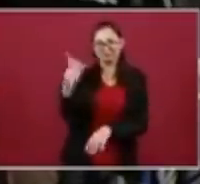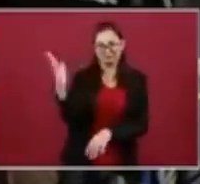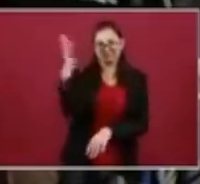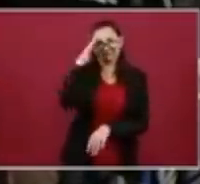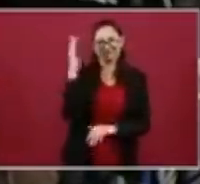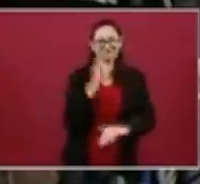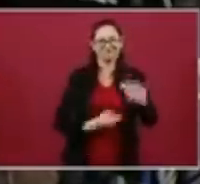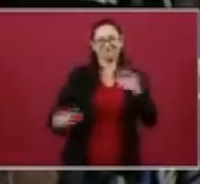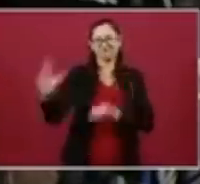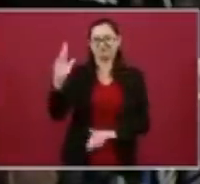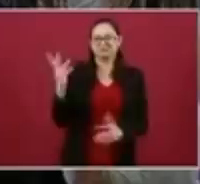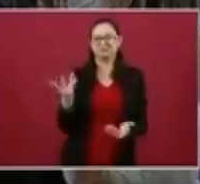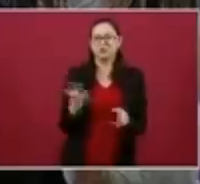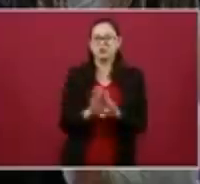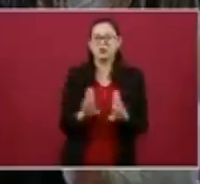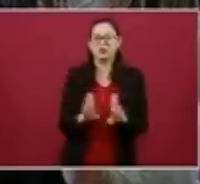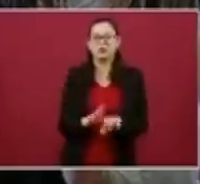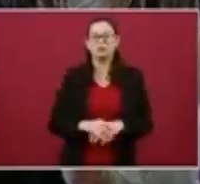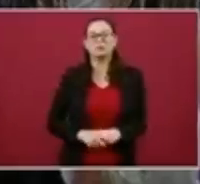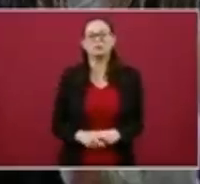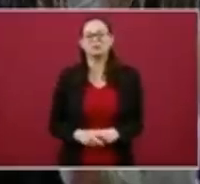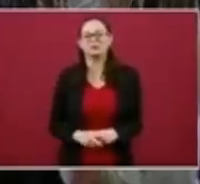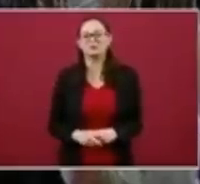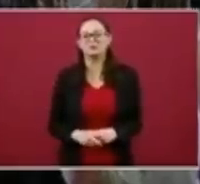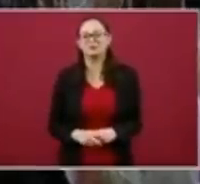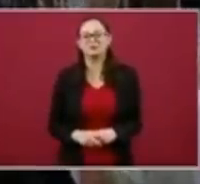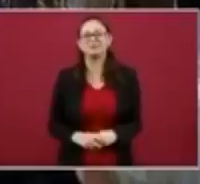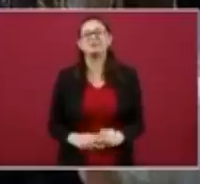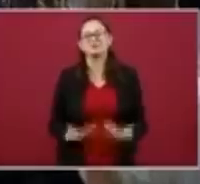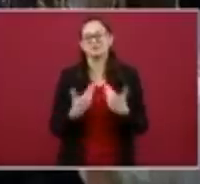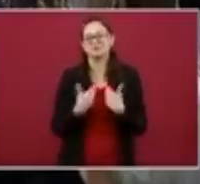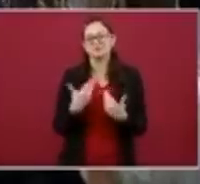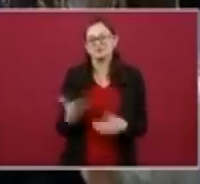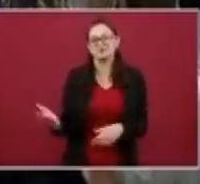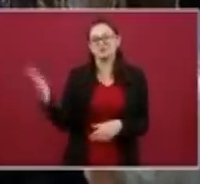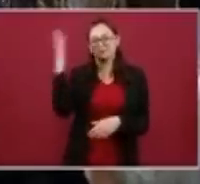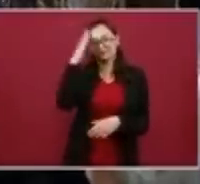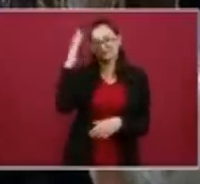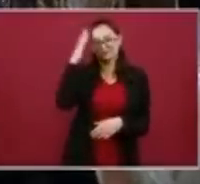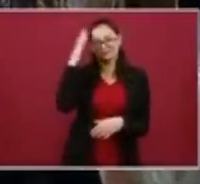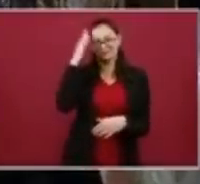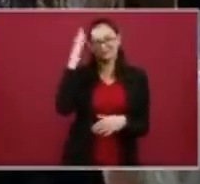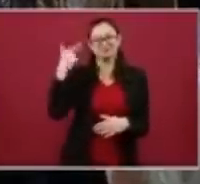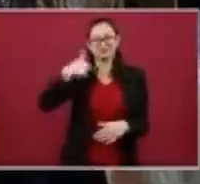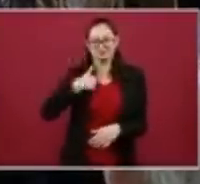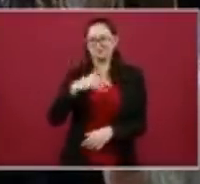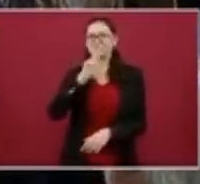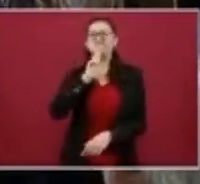supremo de las Fuerzas Armadas? Como soy el comandante supremo de las Fuerzas Armadas, yo te voy a responder. Correcto.